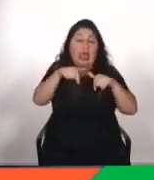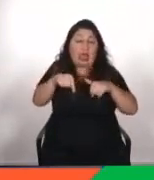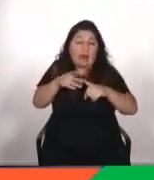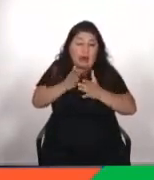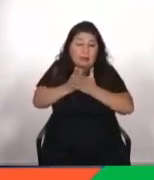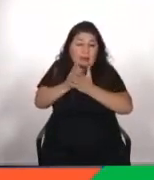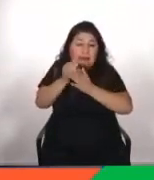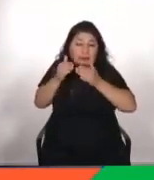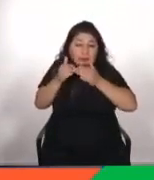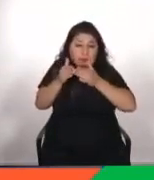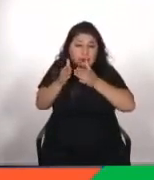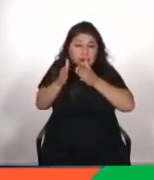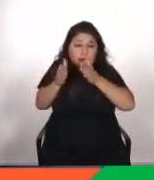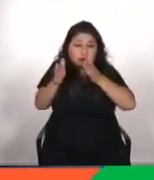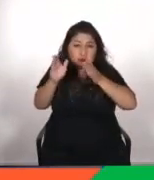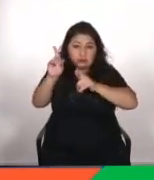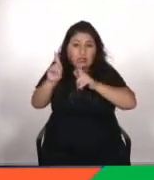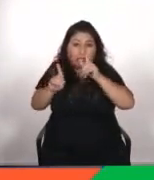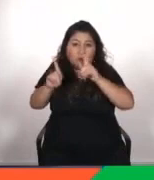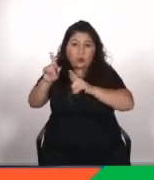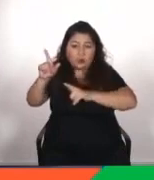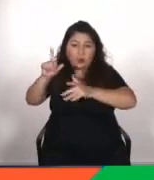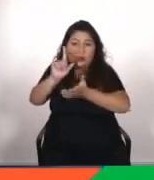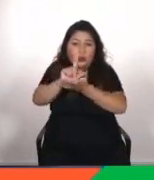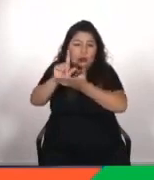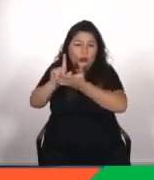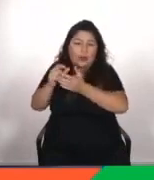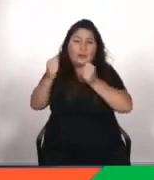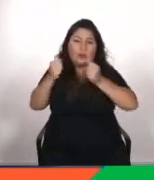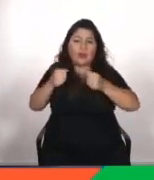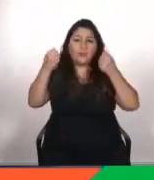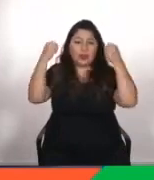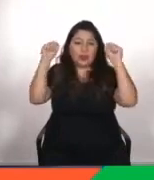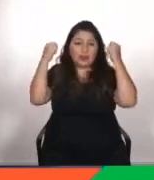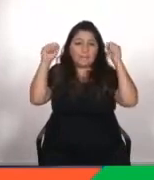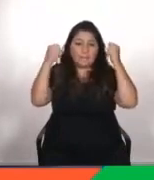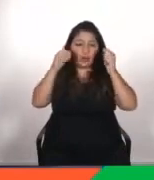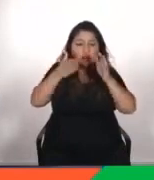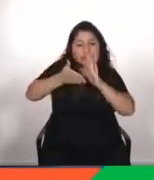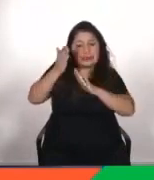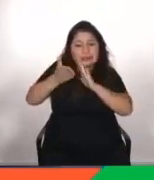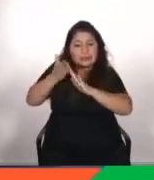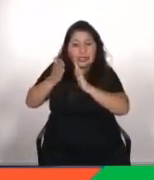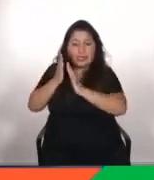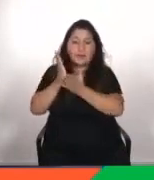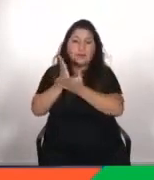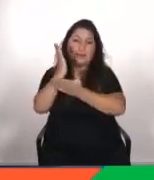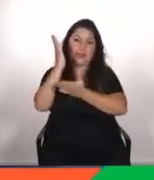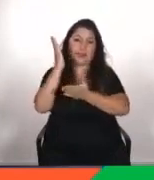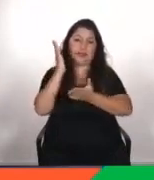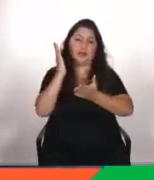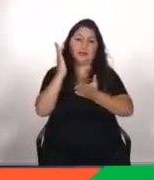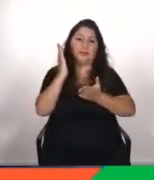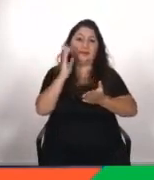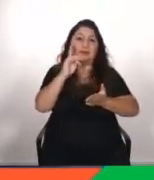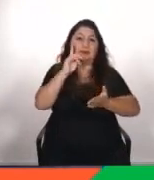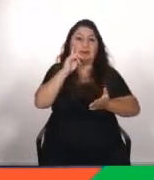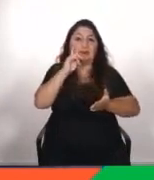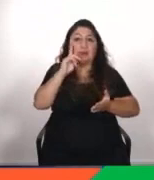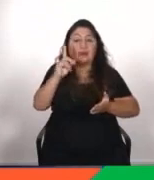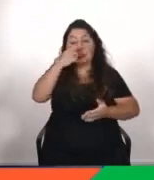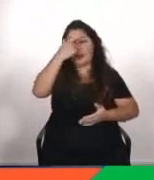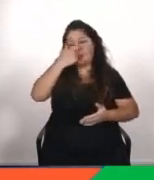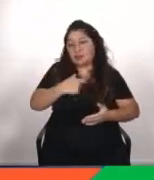poco el confinamiento, podemos salir a hacer un poco de deporte, podemos empezar a salir y tal. Pero en cuanto a lo personal, bien, yo he tenido